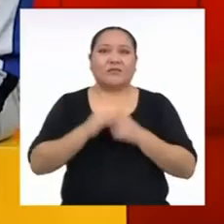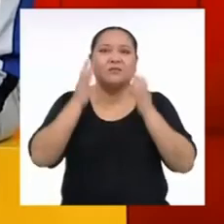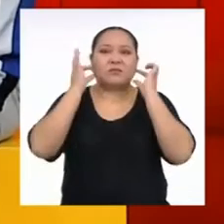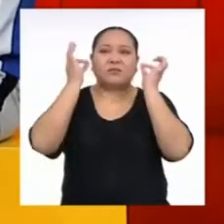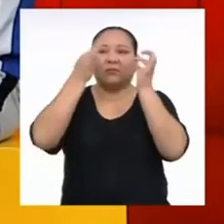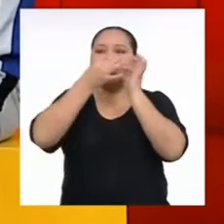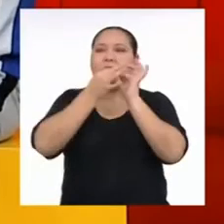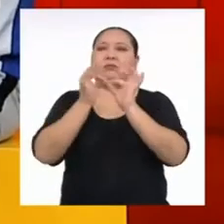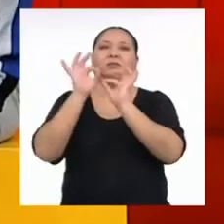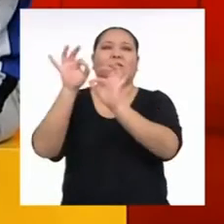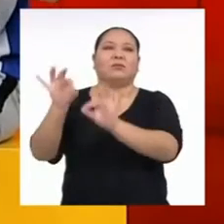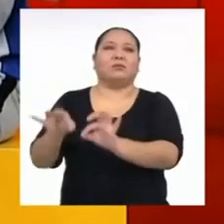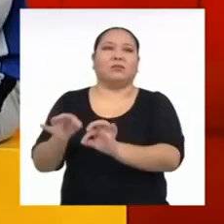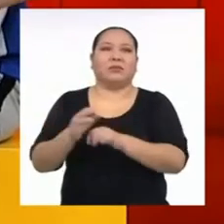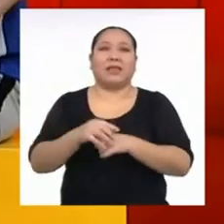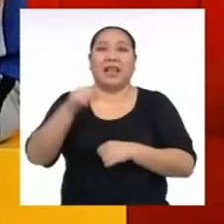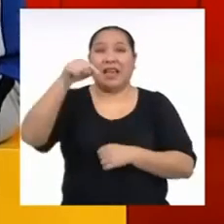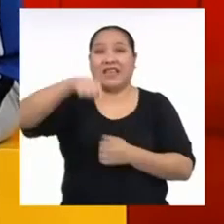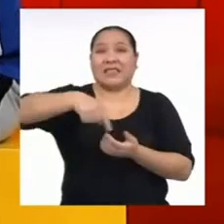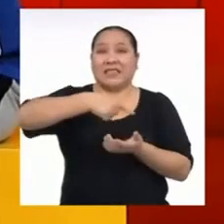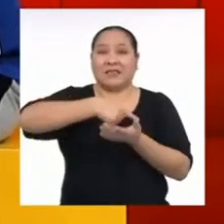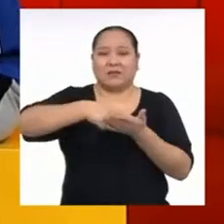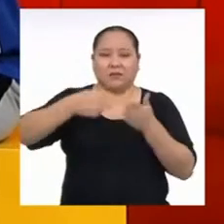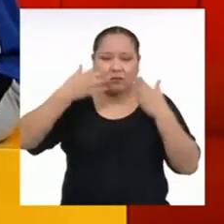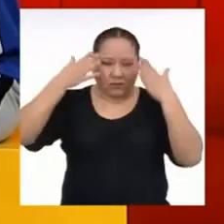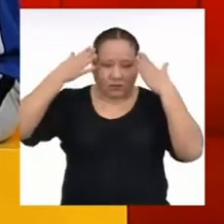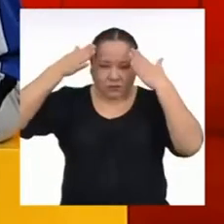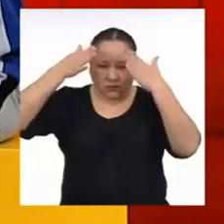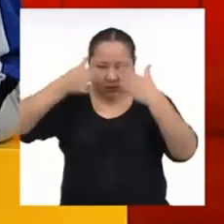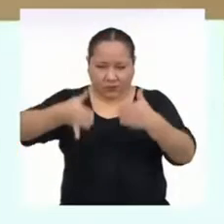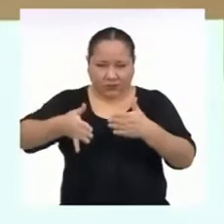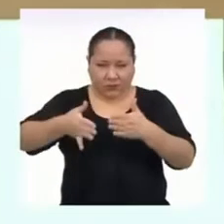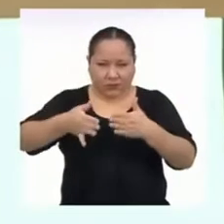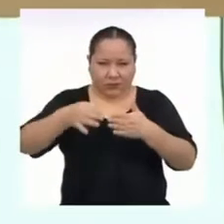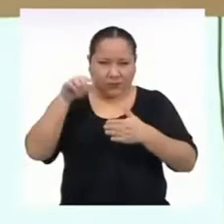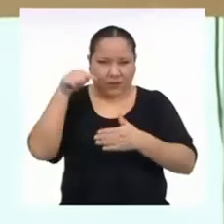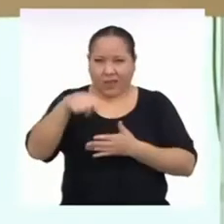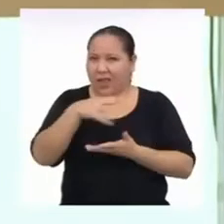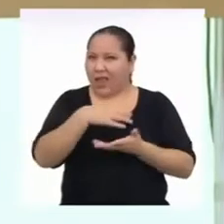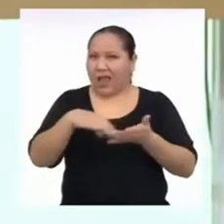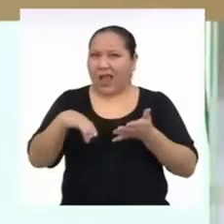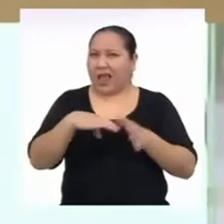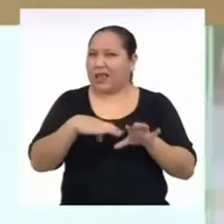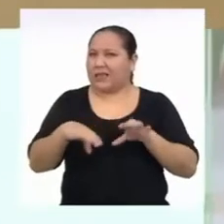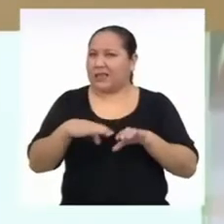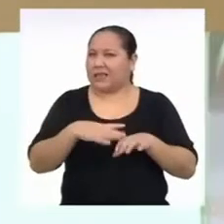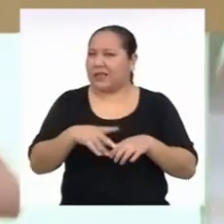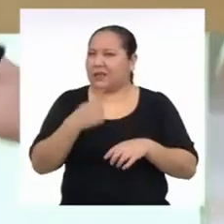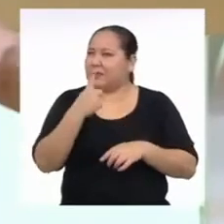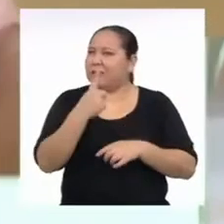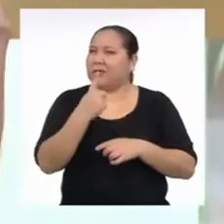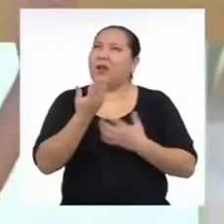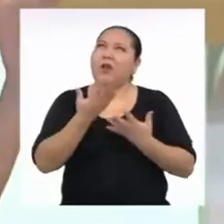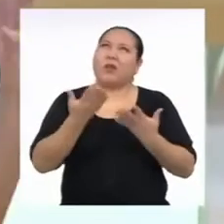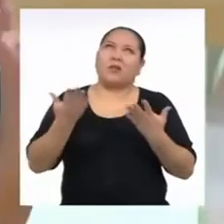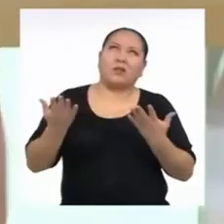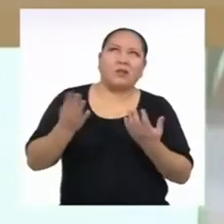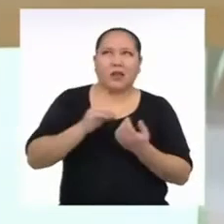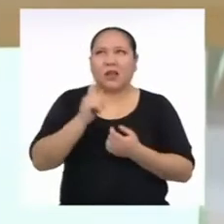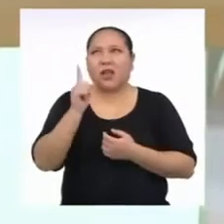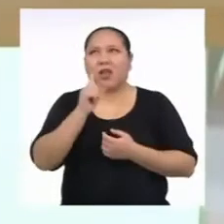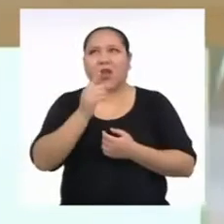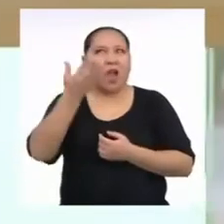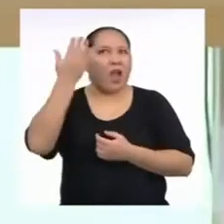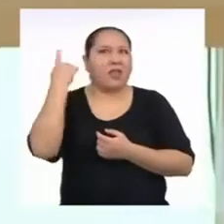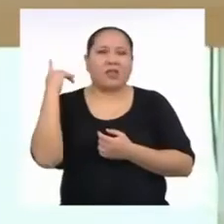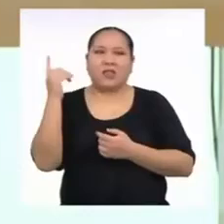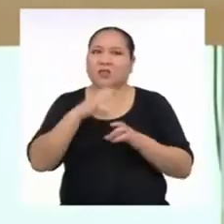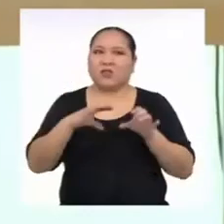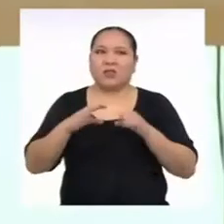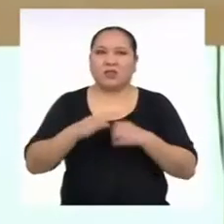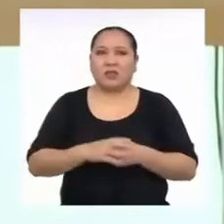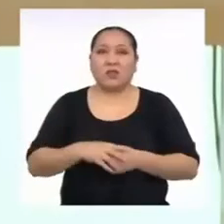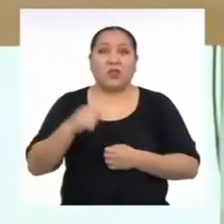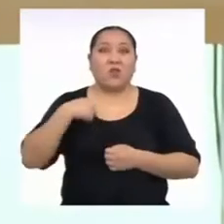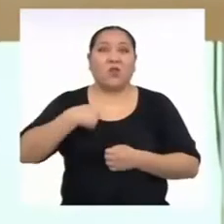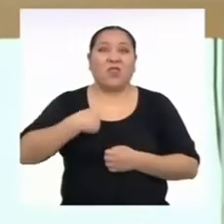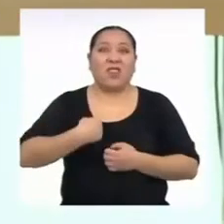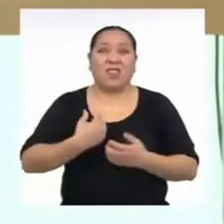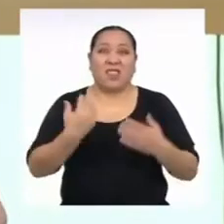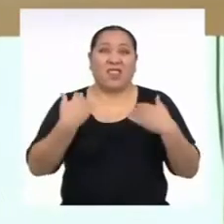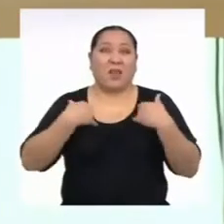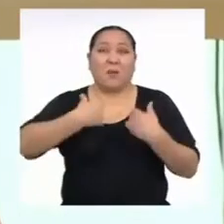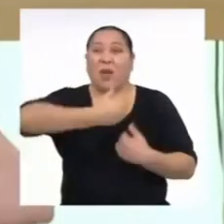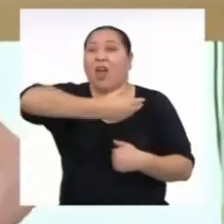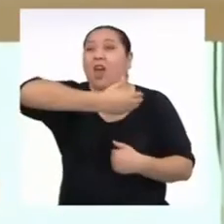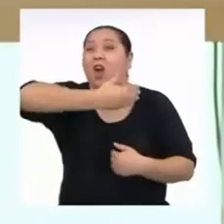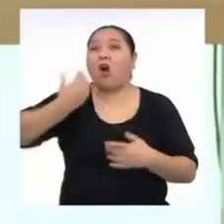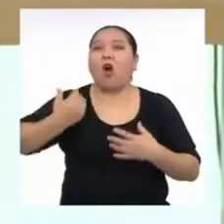estoy enfocadísimo en hacer algo que nunca hice. Voy a tener una mejor salud, la mejor salud